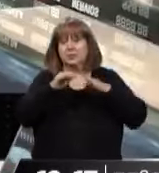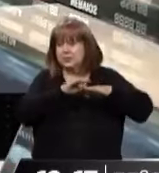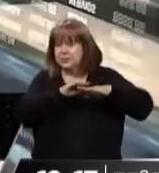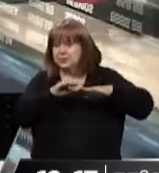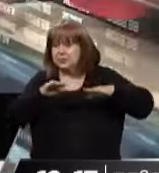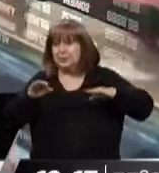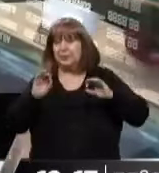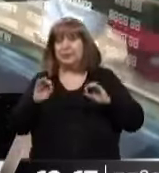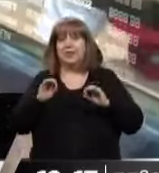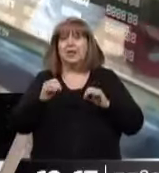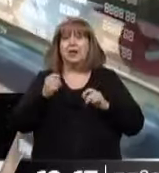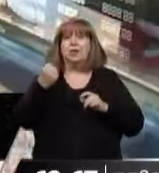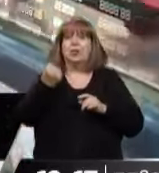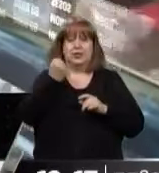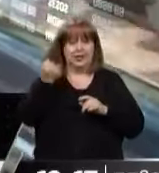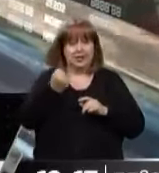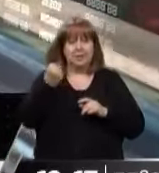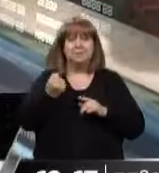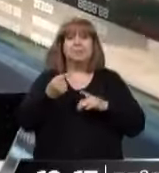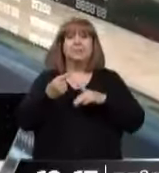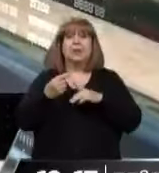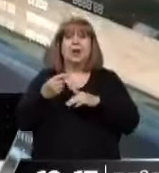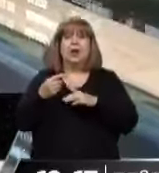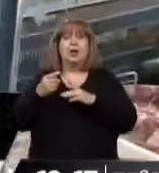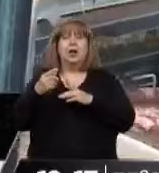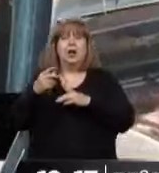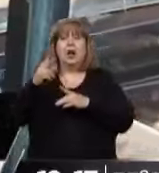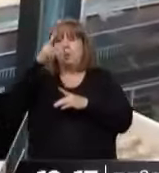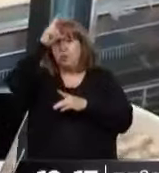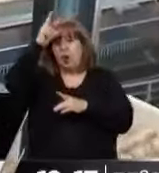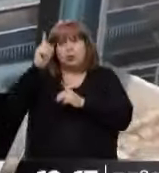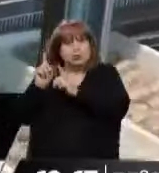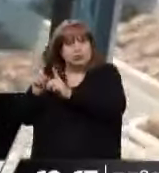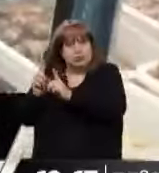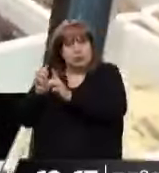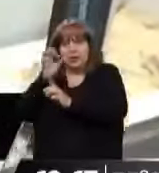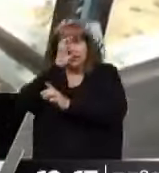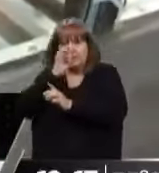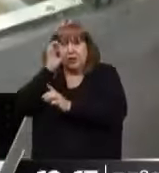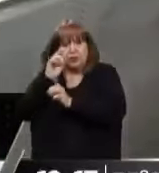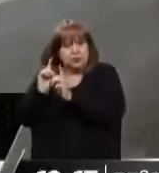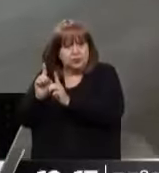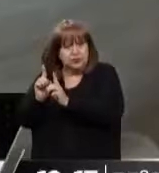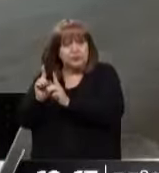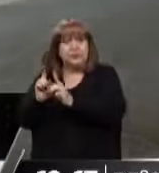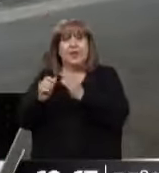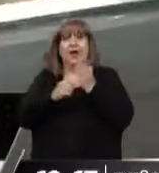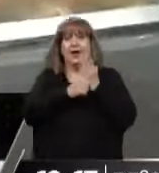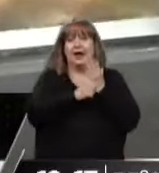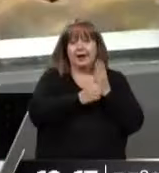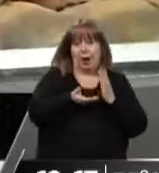estabilice. Dentro de las proteínas, lo que no ha sufrido modificaciones es el pollo, ni tampoco el cerdo. Eso es lo que... ¿Qué precio